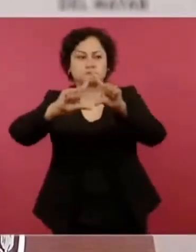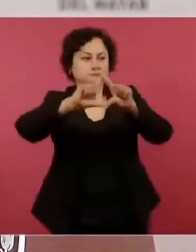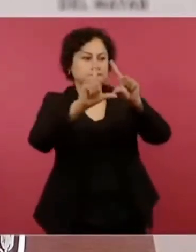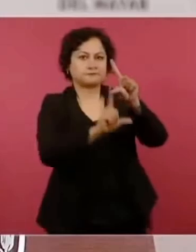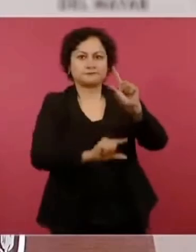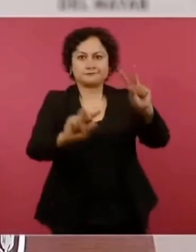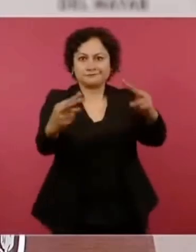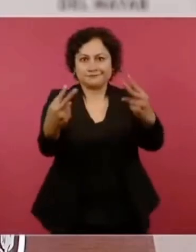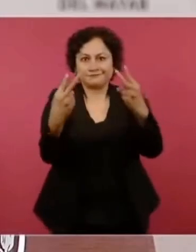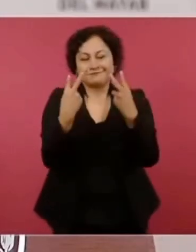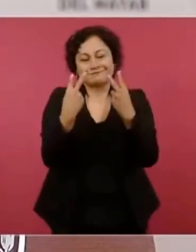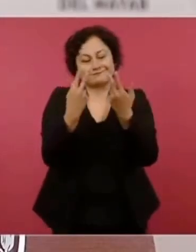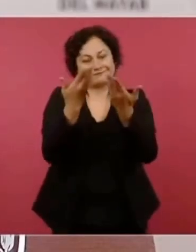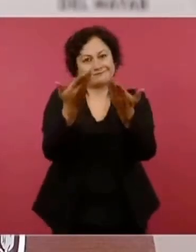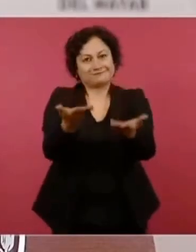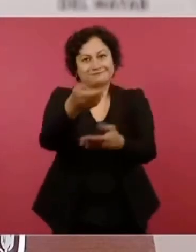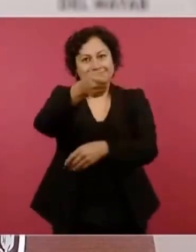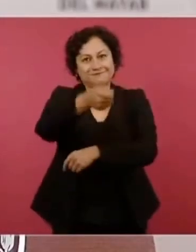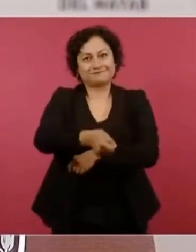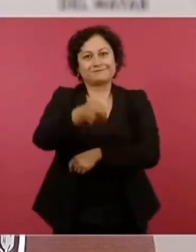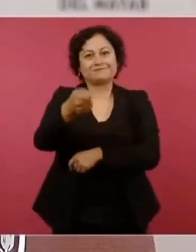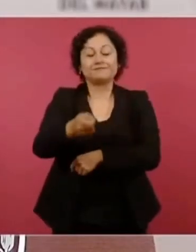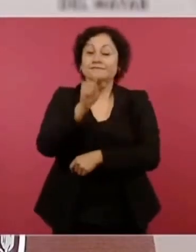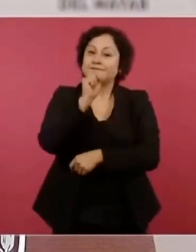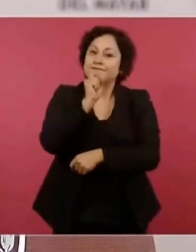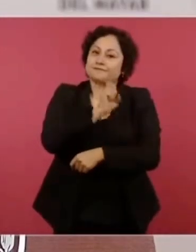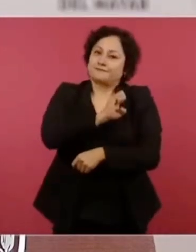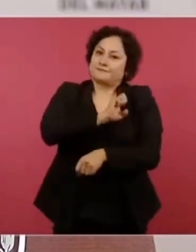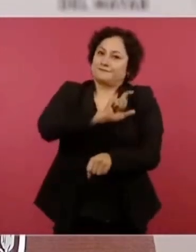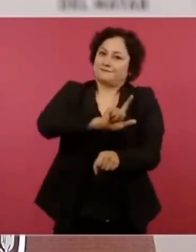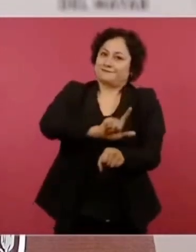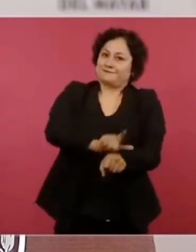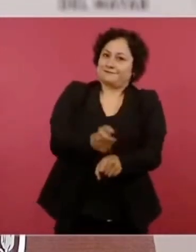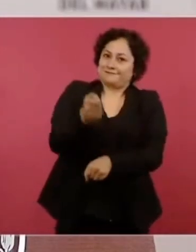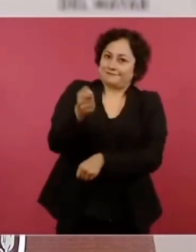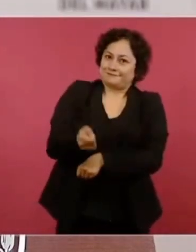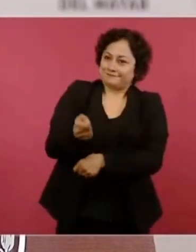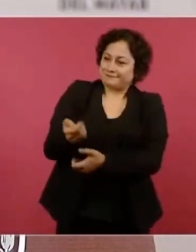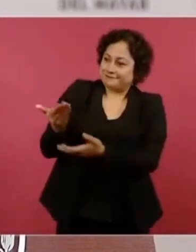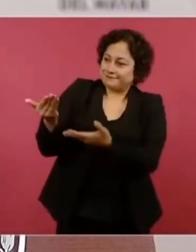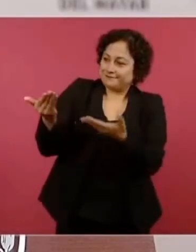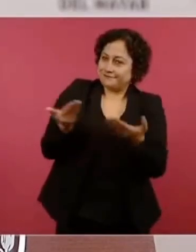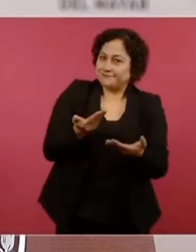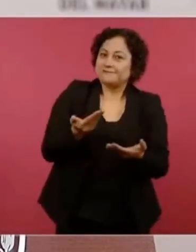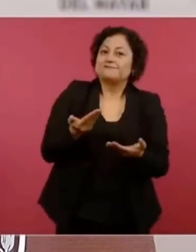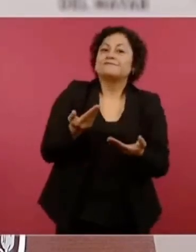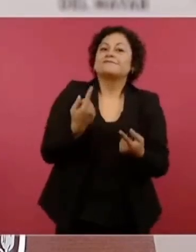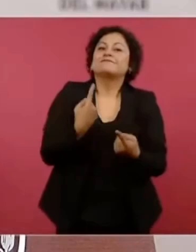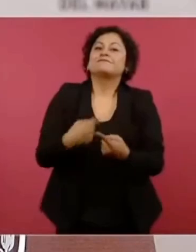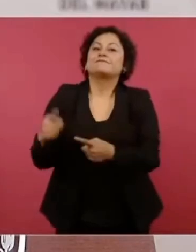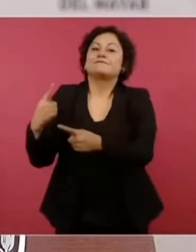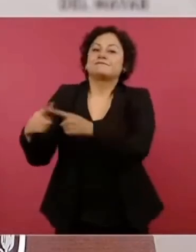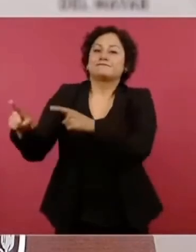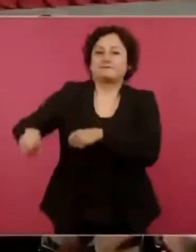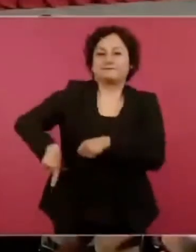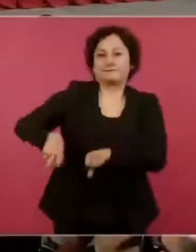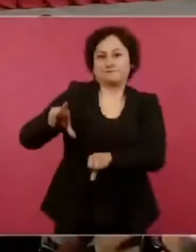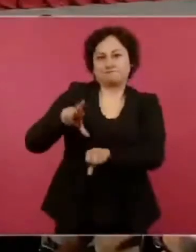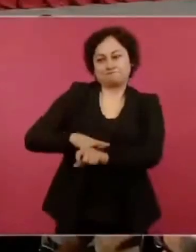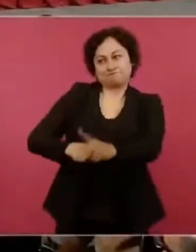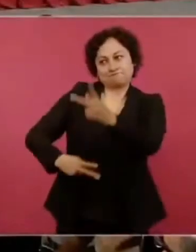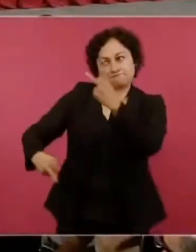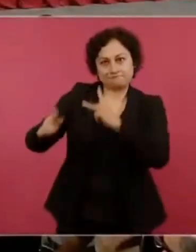en especial aquí a nuestra visita pues estelar de las y los